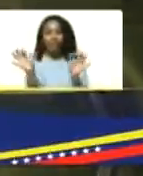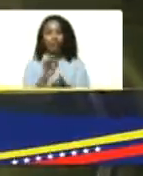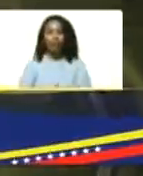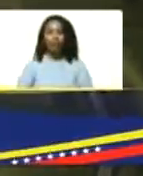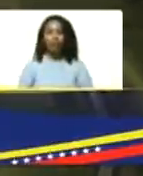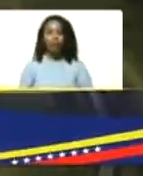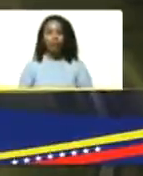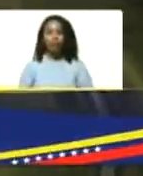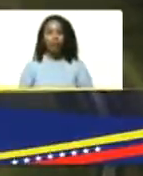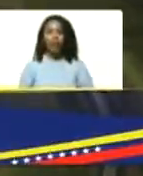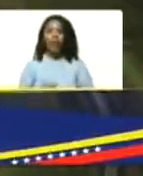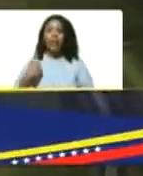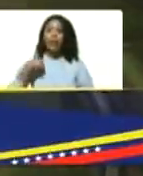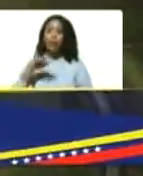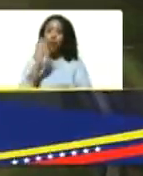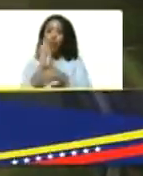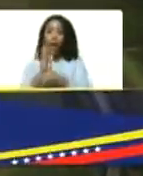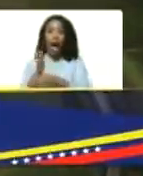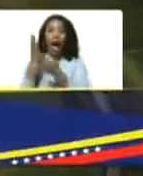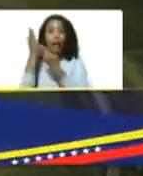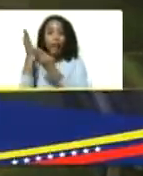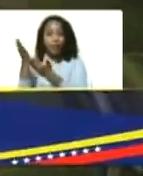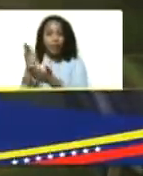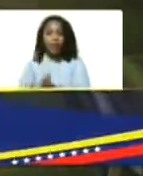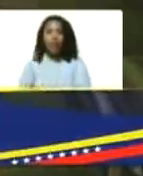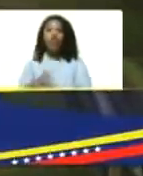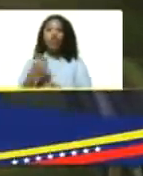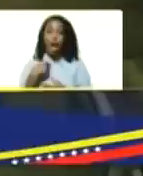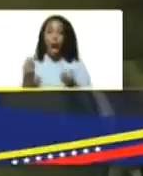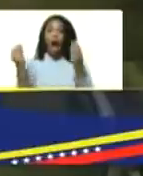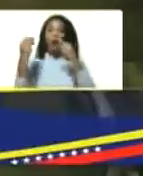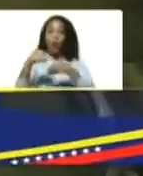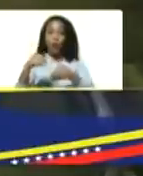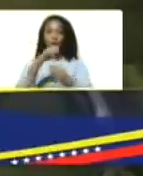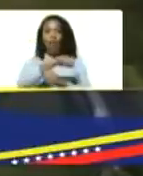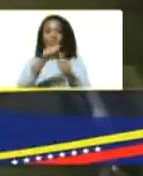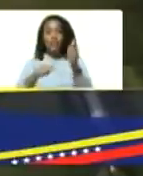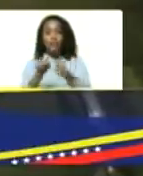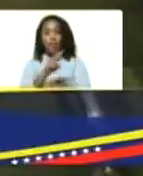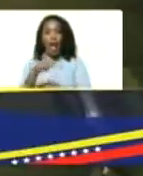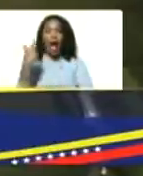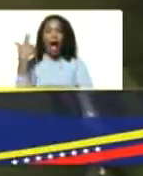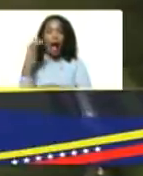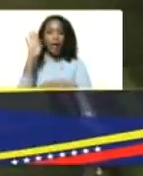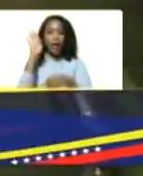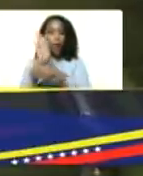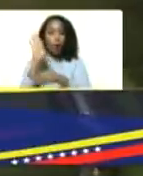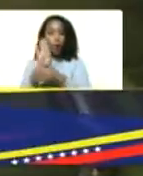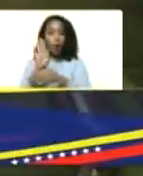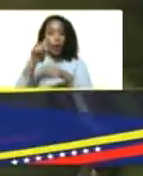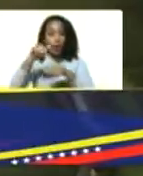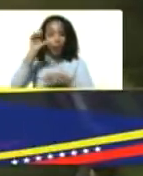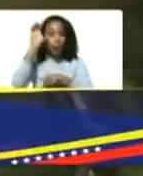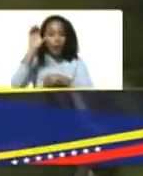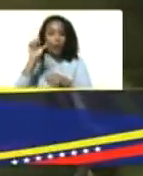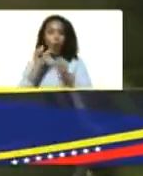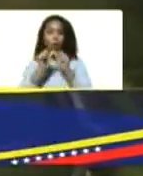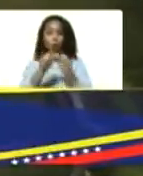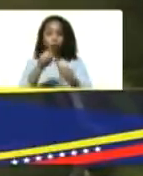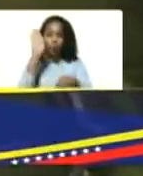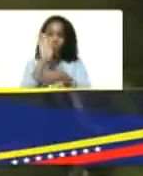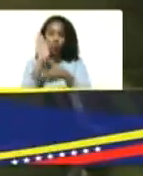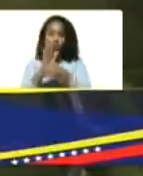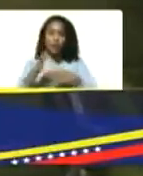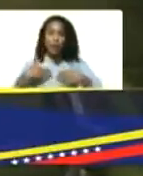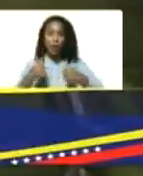tenemos que cuidar eso que de acuerdo con la vicepresidenta tenemos que cuidar al país seguir cuidando la salud